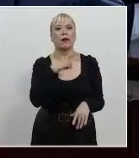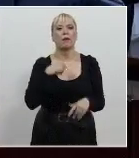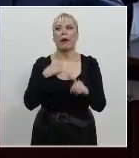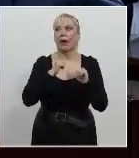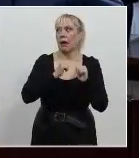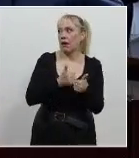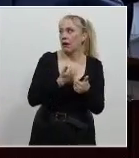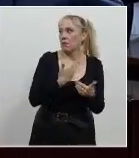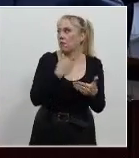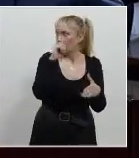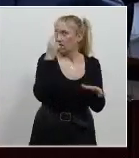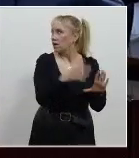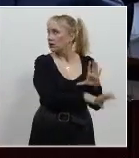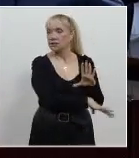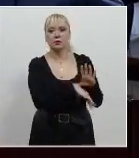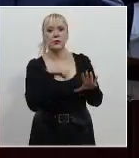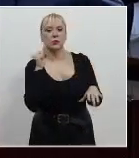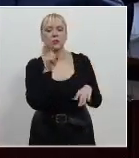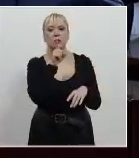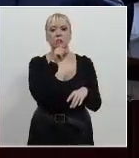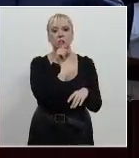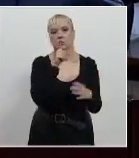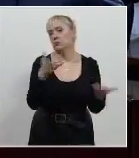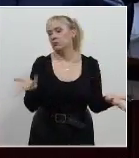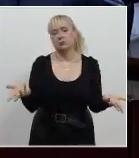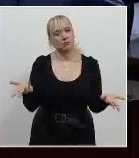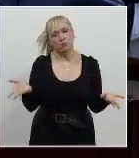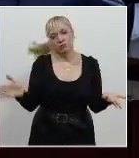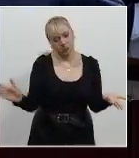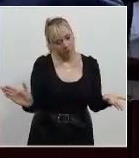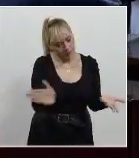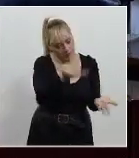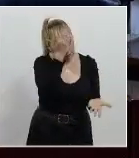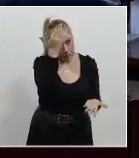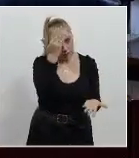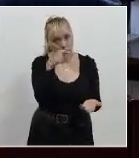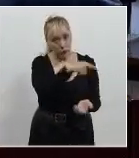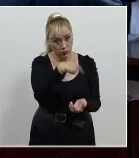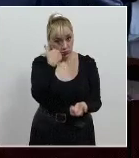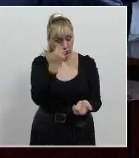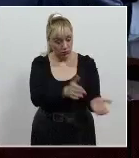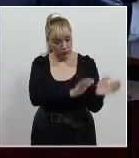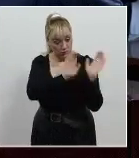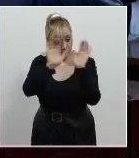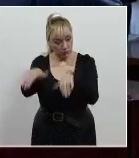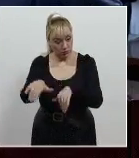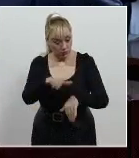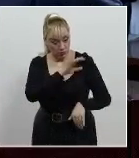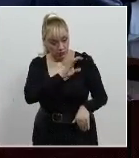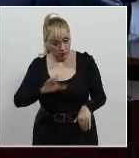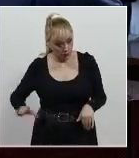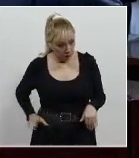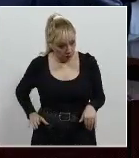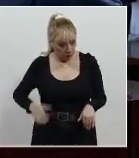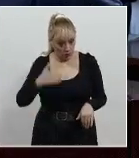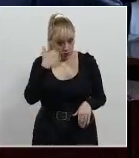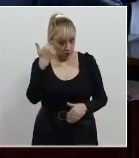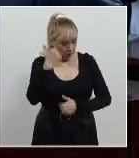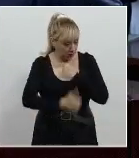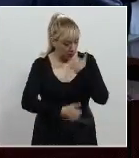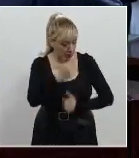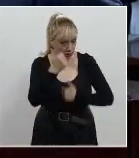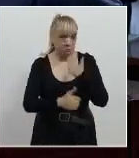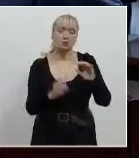públicos, que exigir la separación del cargo de cargo público, quienes se inscriban para